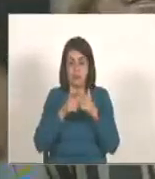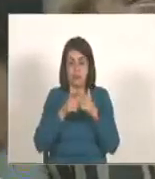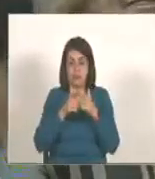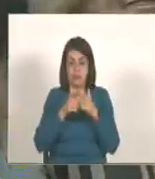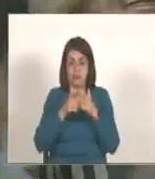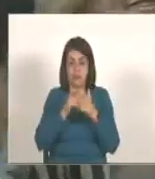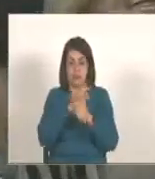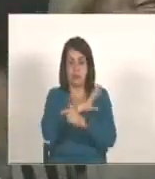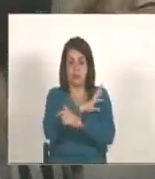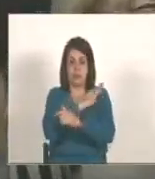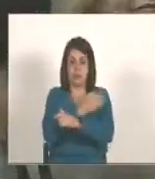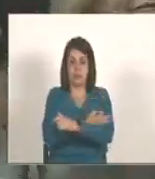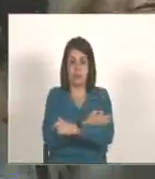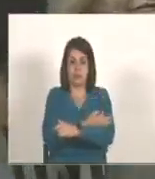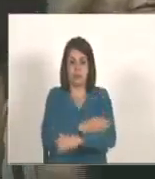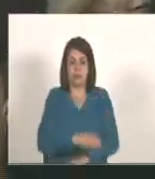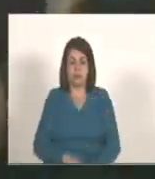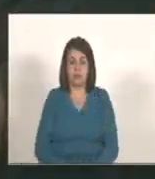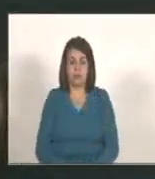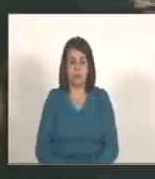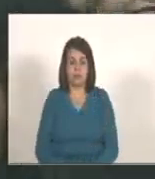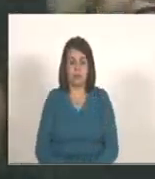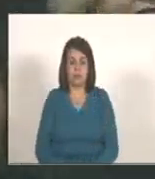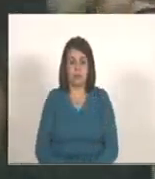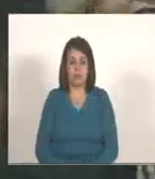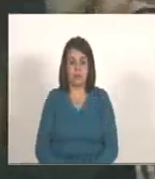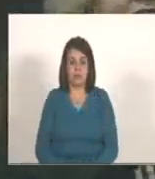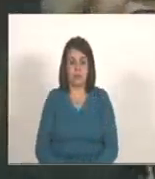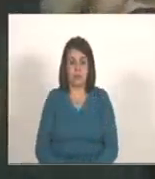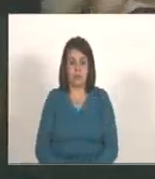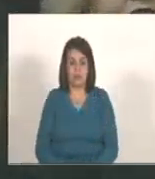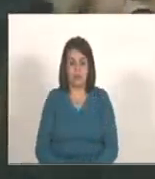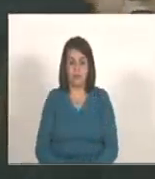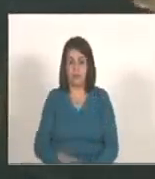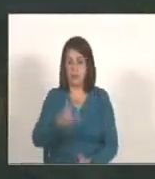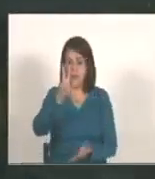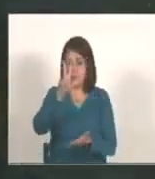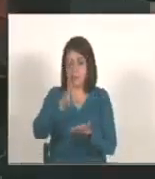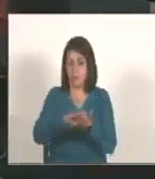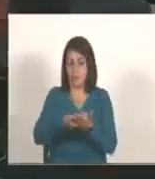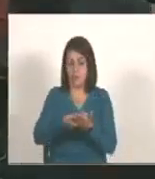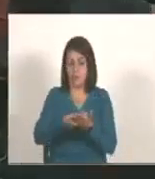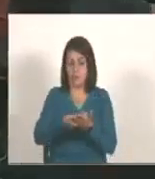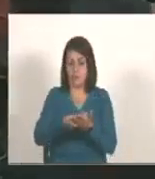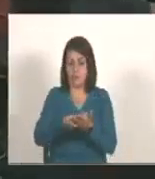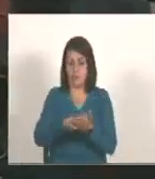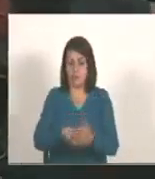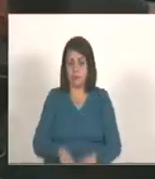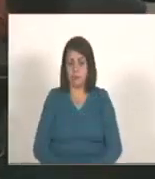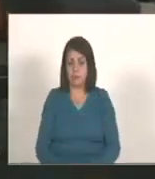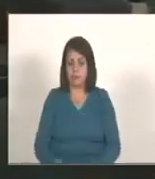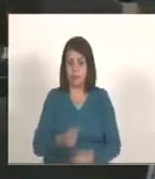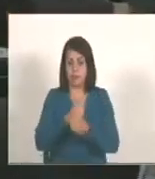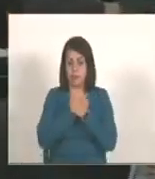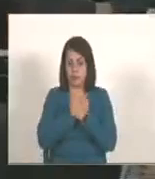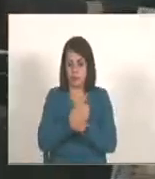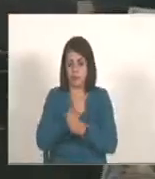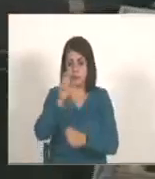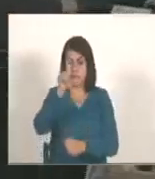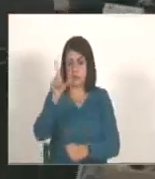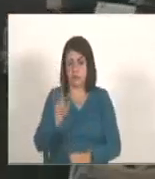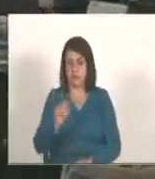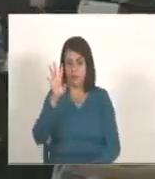la fuerza de lo que acabamos de aprobar, de amor al Esequibo,